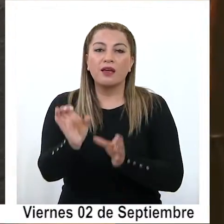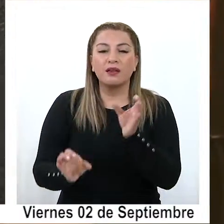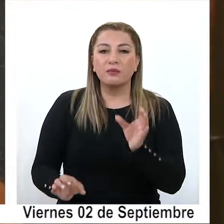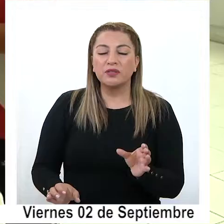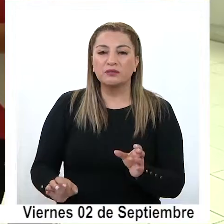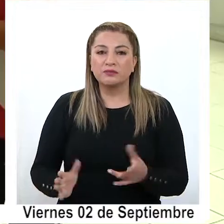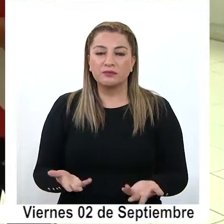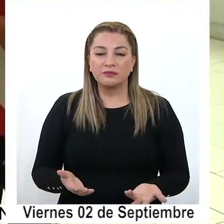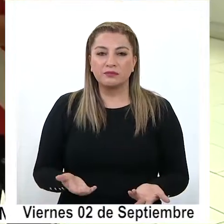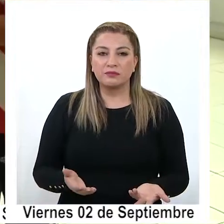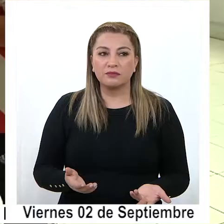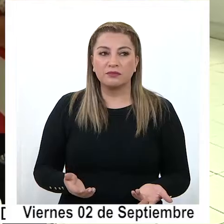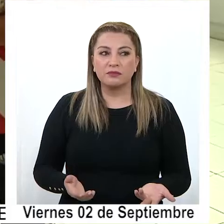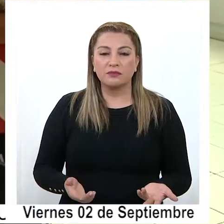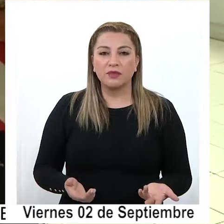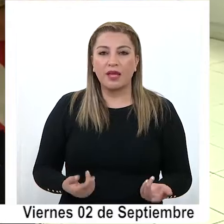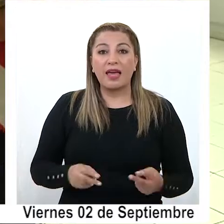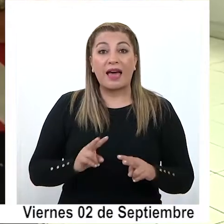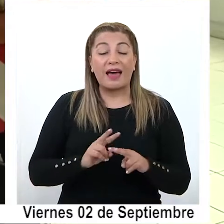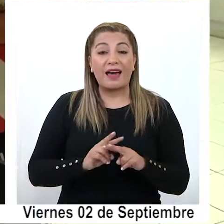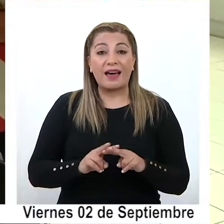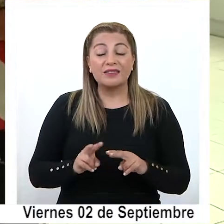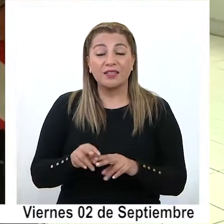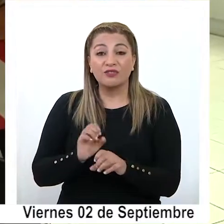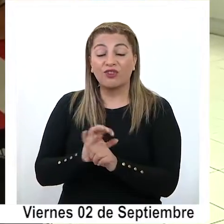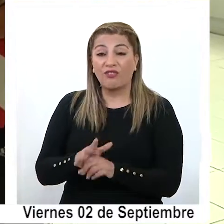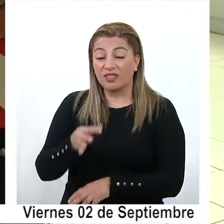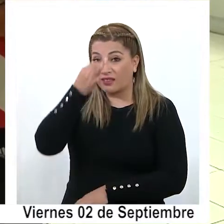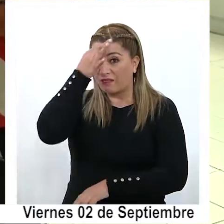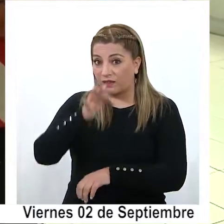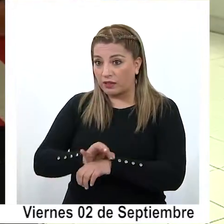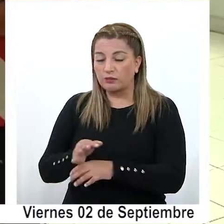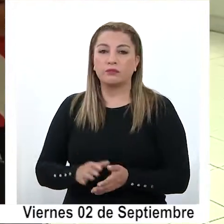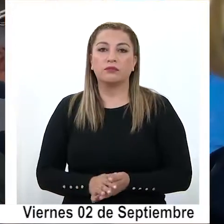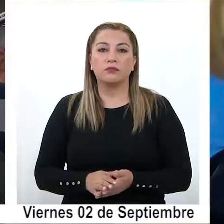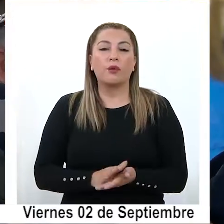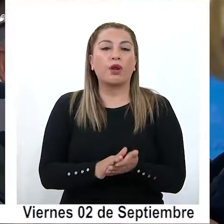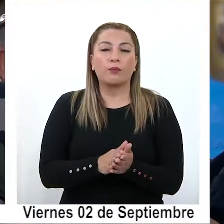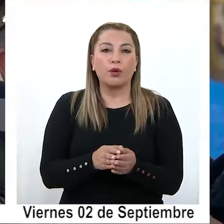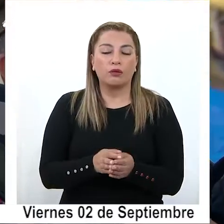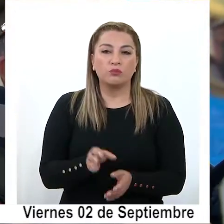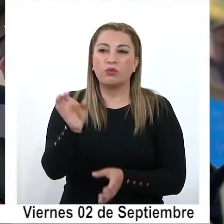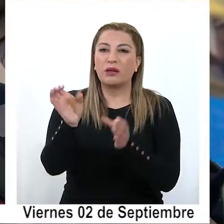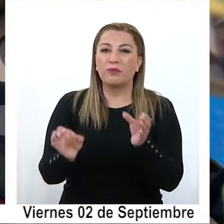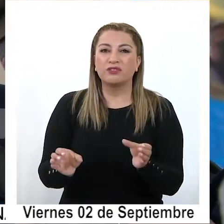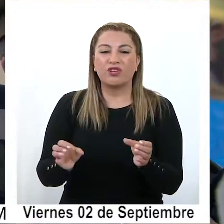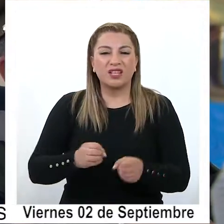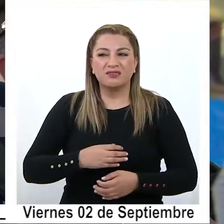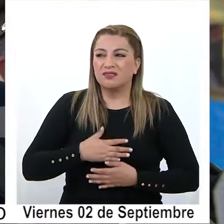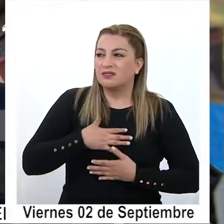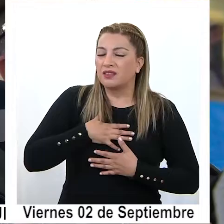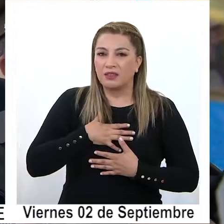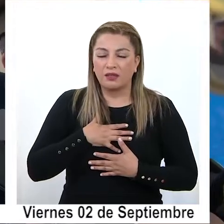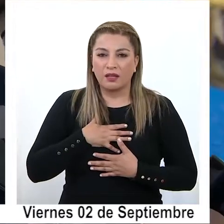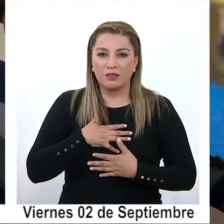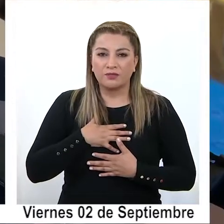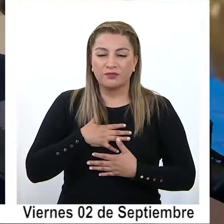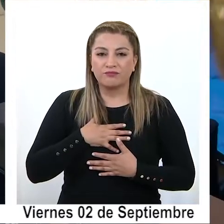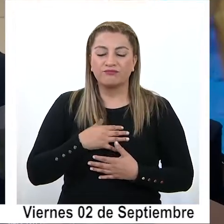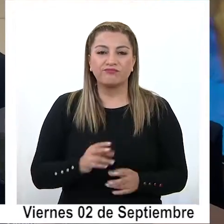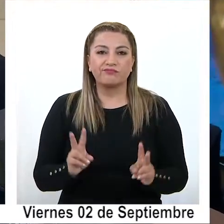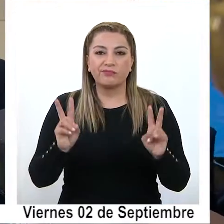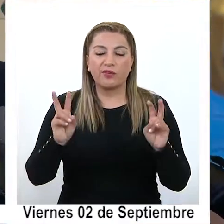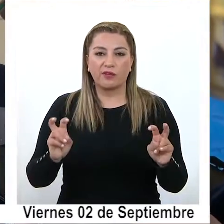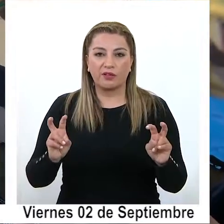eventualmente estén cursando el COVID. Cualquier persona que presente algún síntoma con